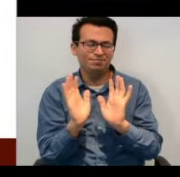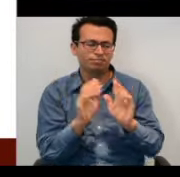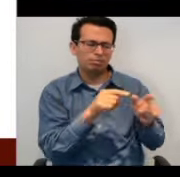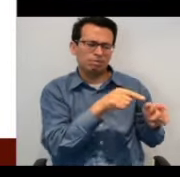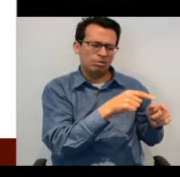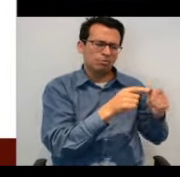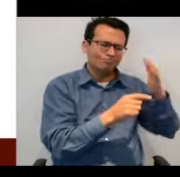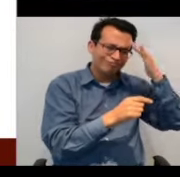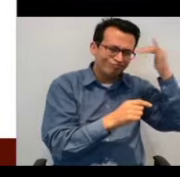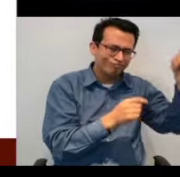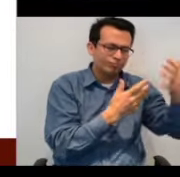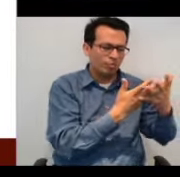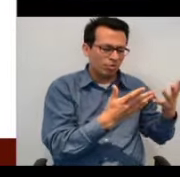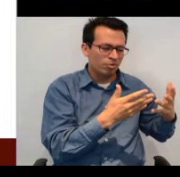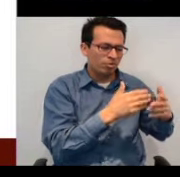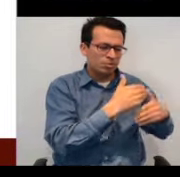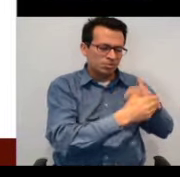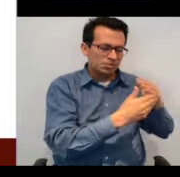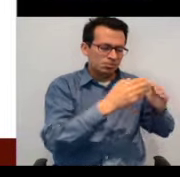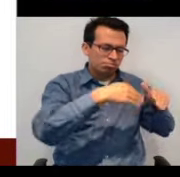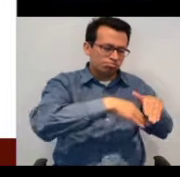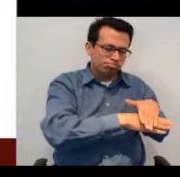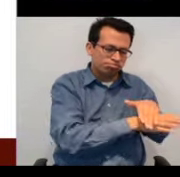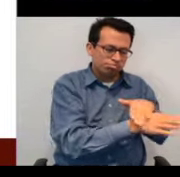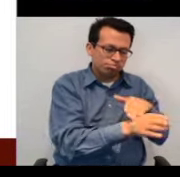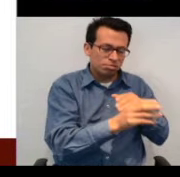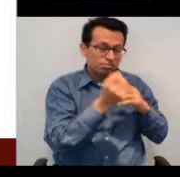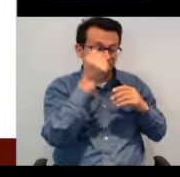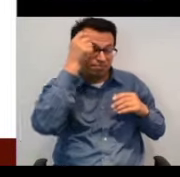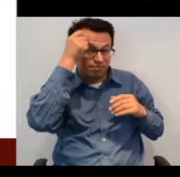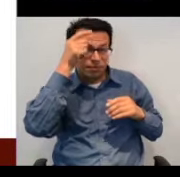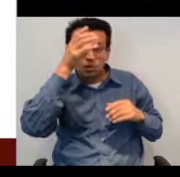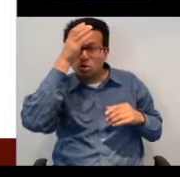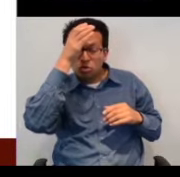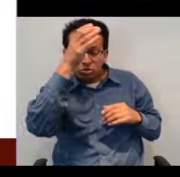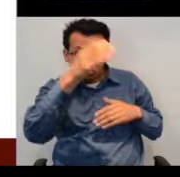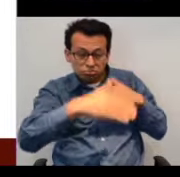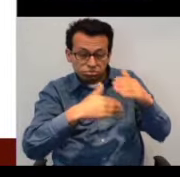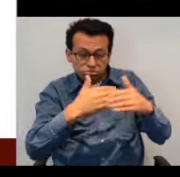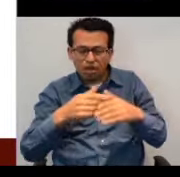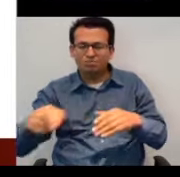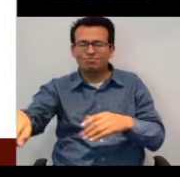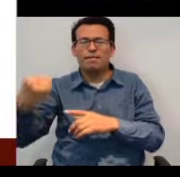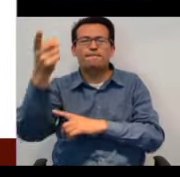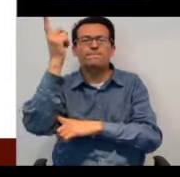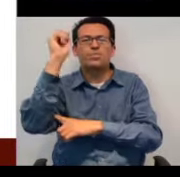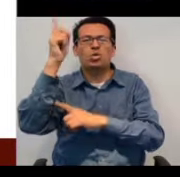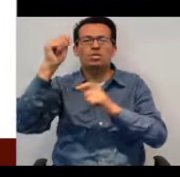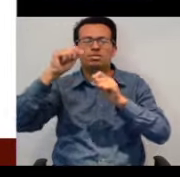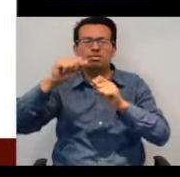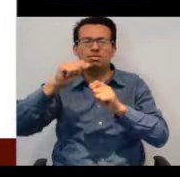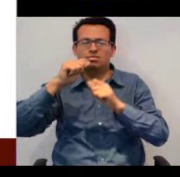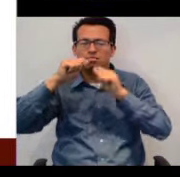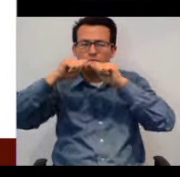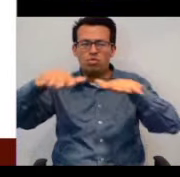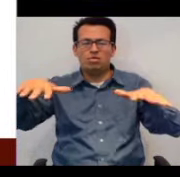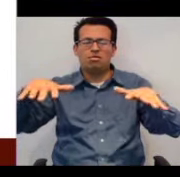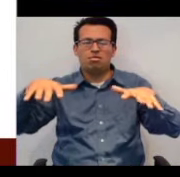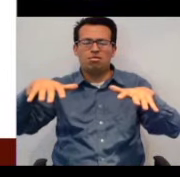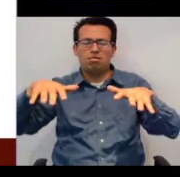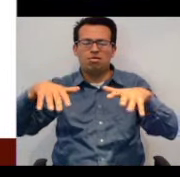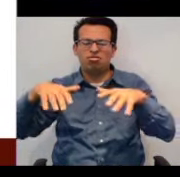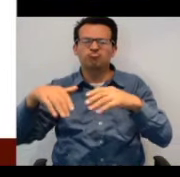como práctica. Una buena aplicación de los conceptos nos permite llegar a estrategias de política pública pertinentes y